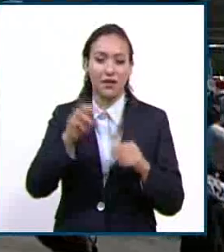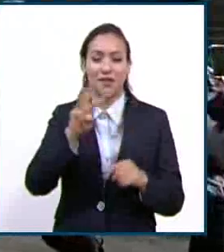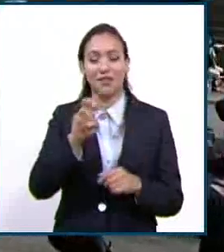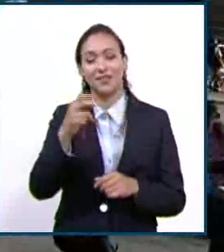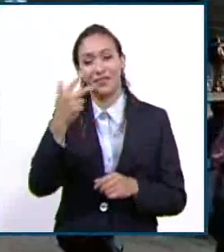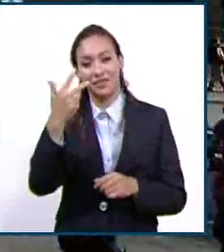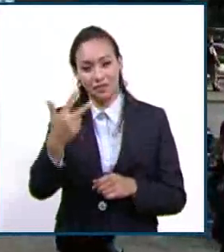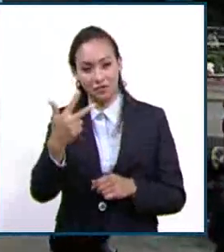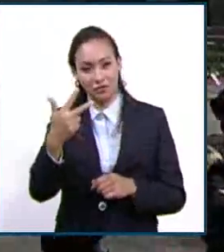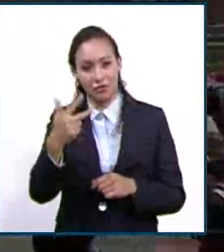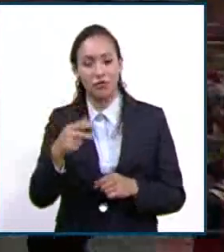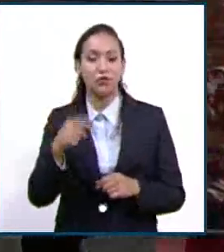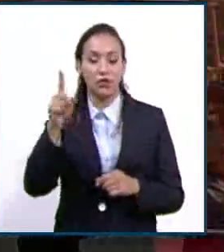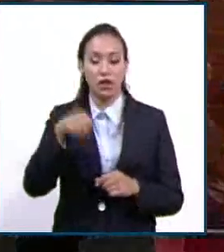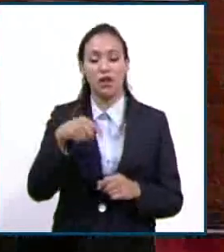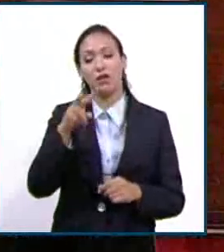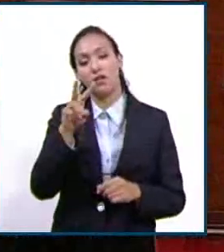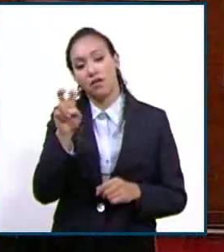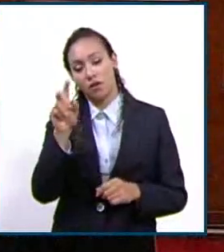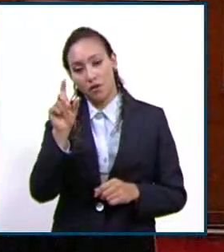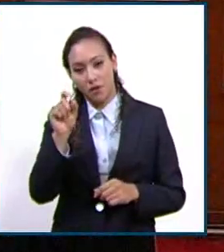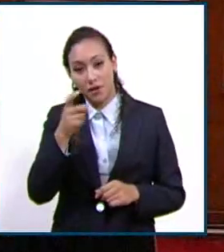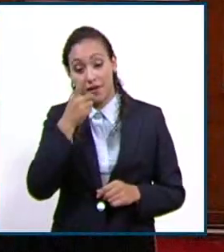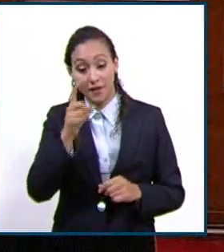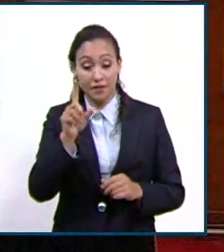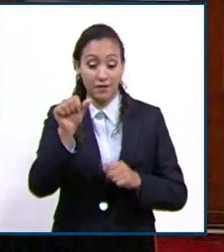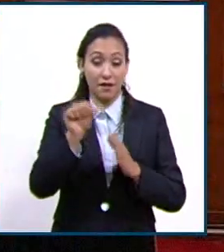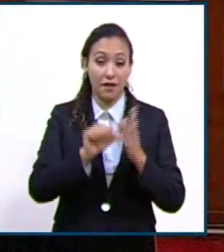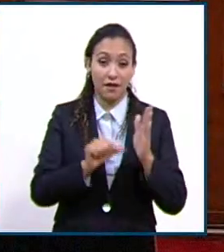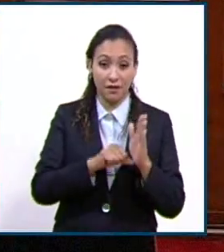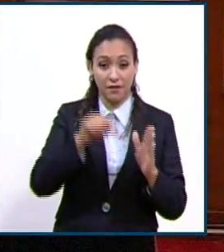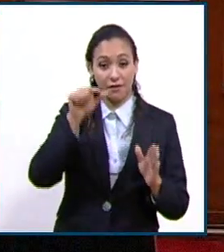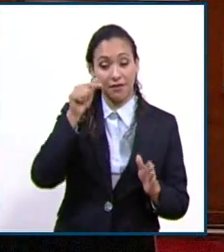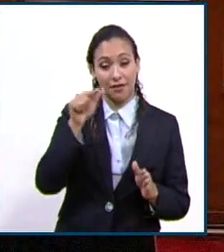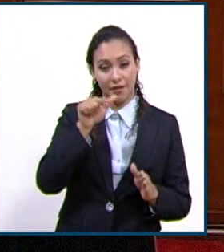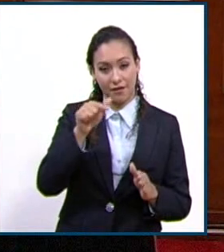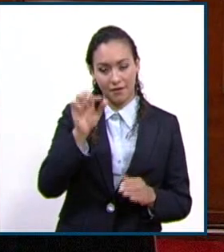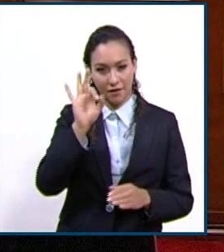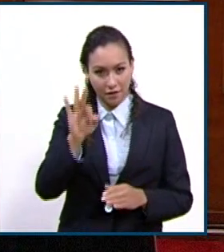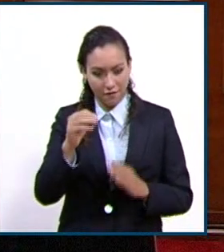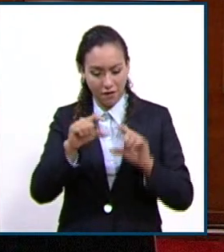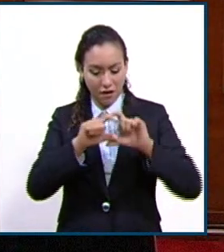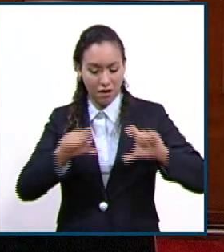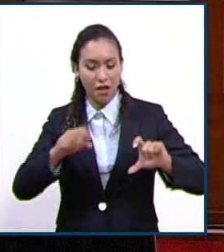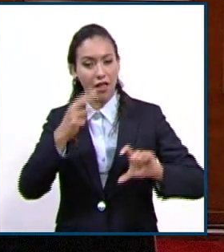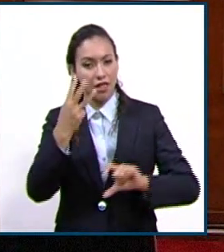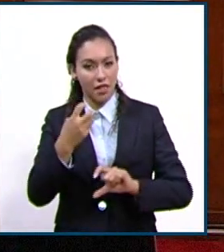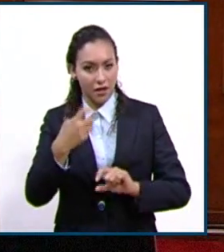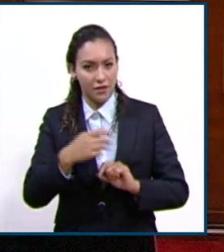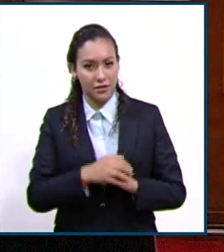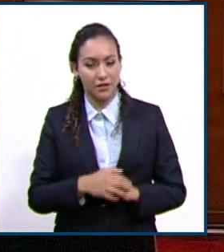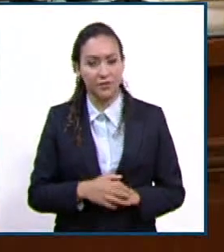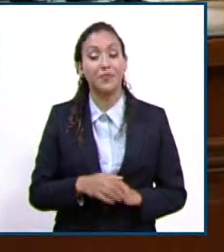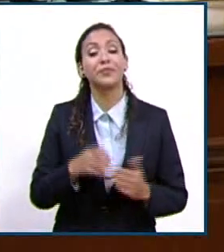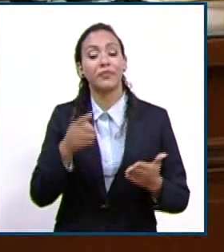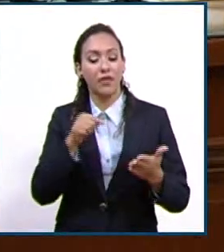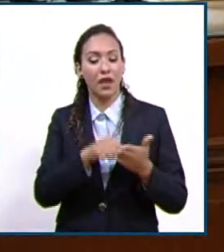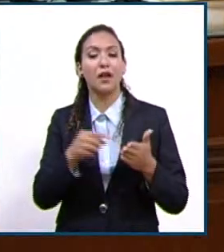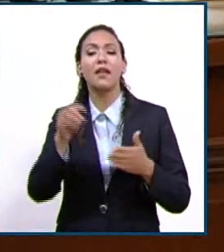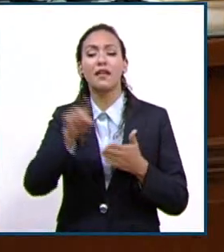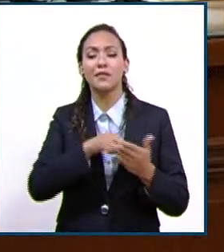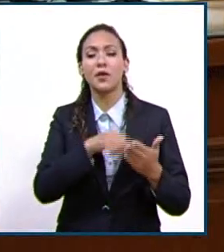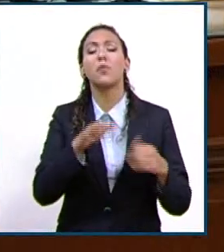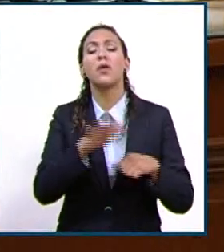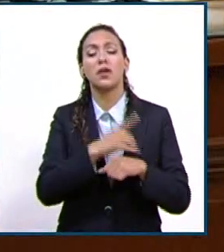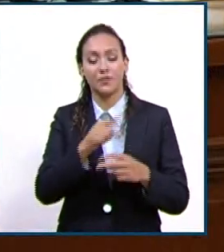308/2020 y acumulada, en la que invalidó el artículo 17F, tercer párrafo del Código Fiscal de la Federación, en la porción,